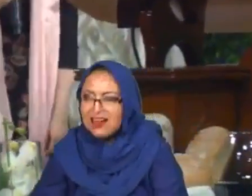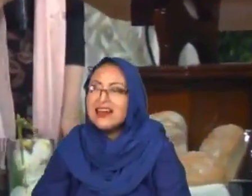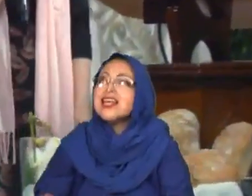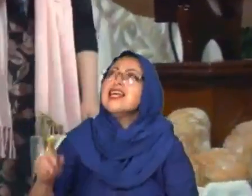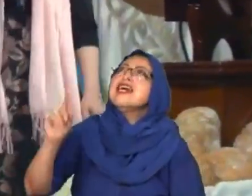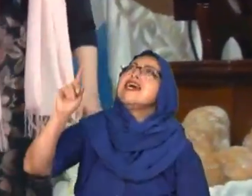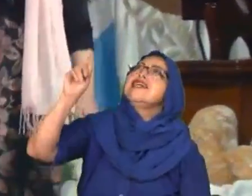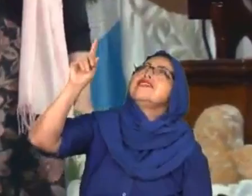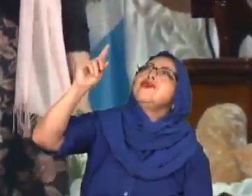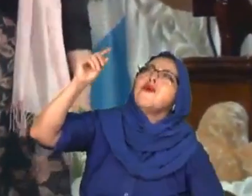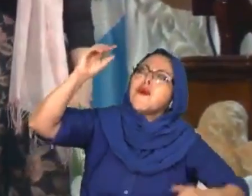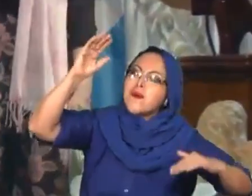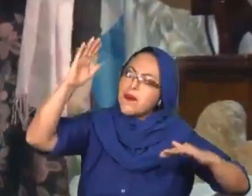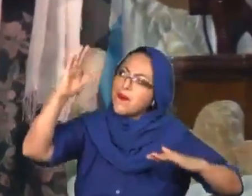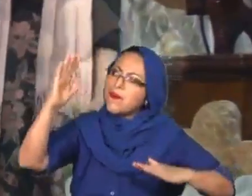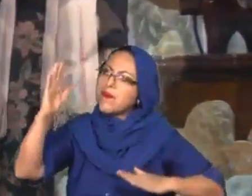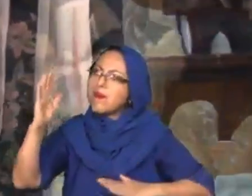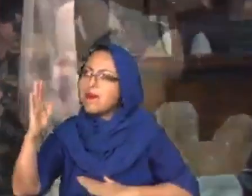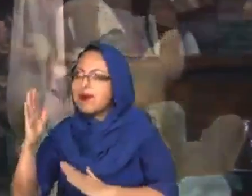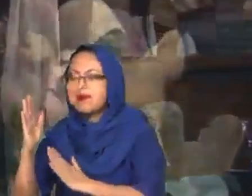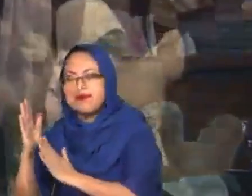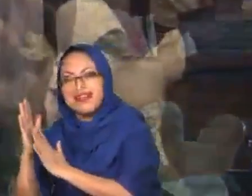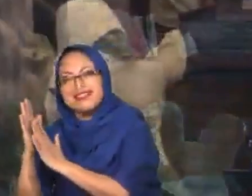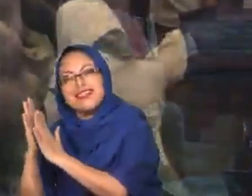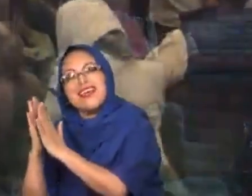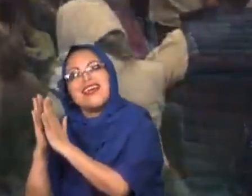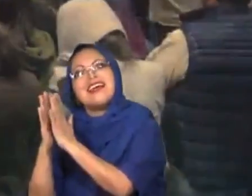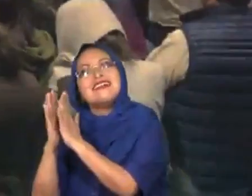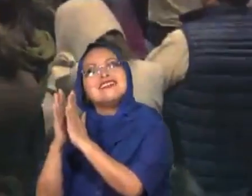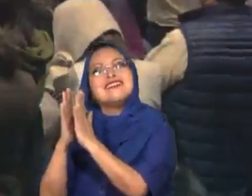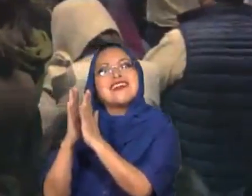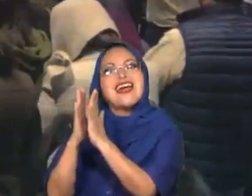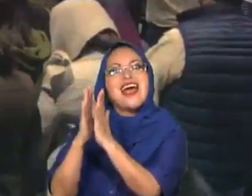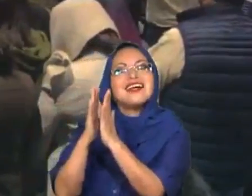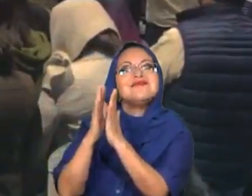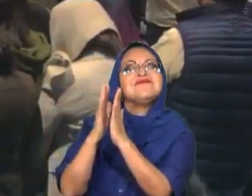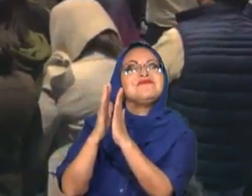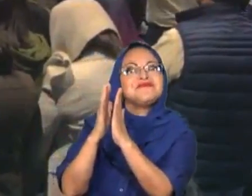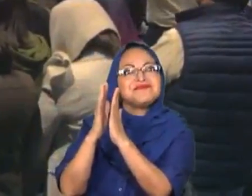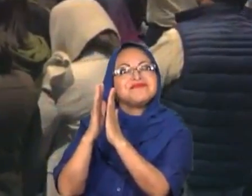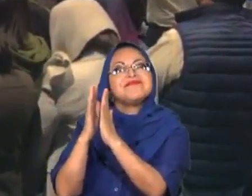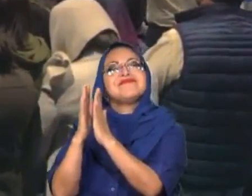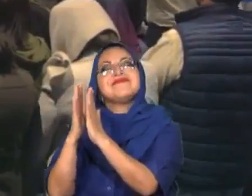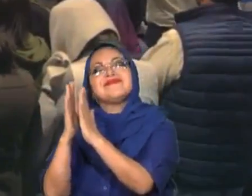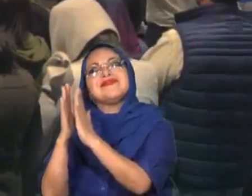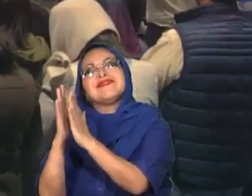adorar al santo lugar.